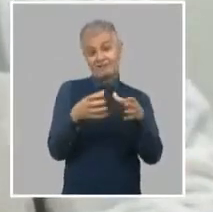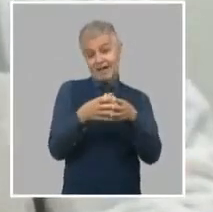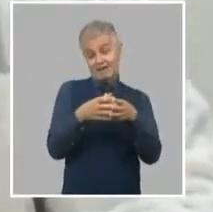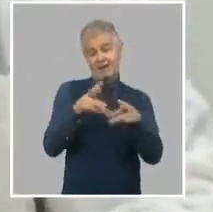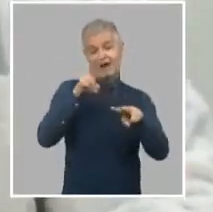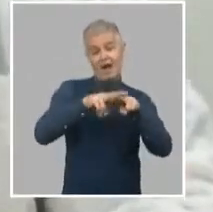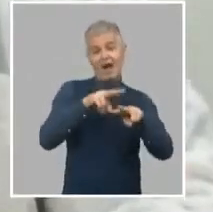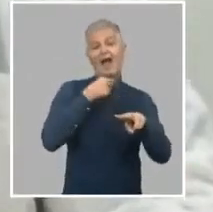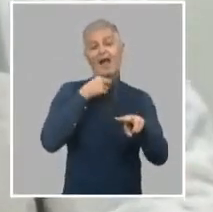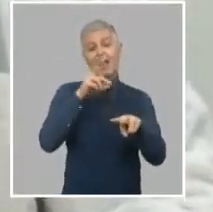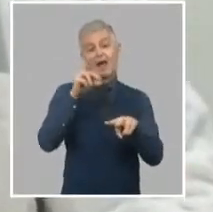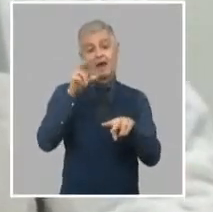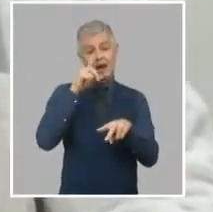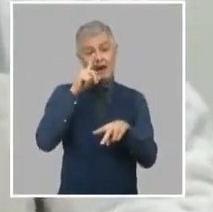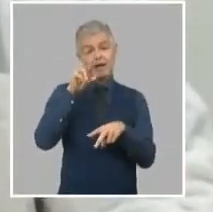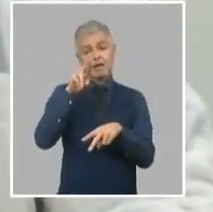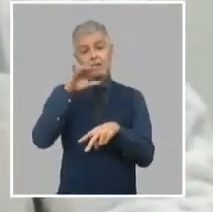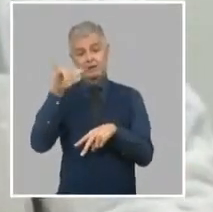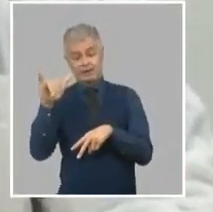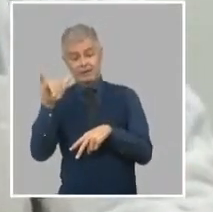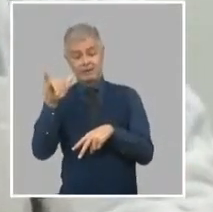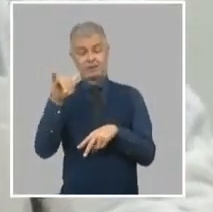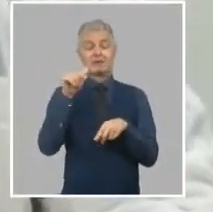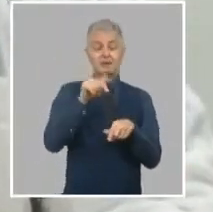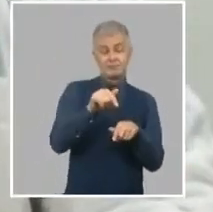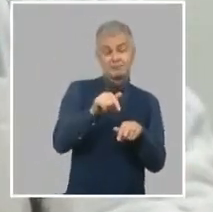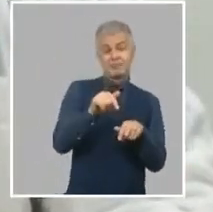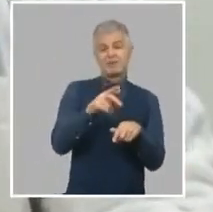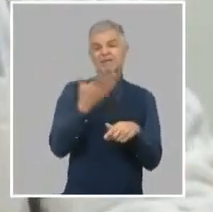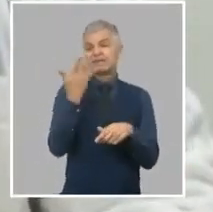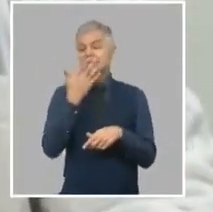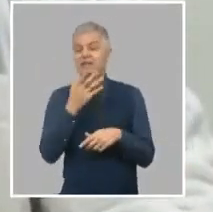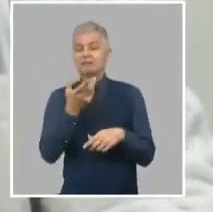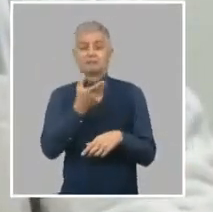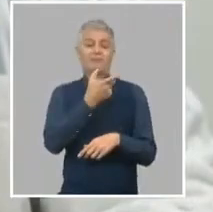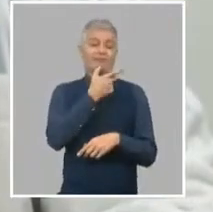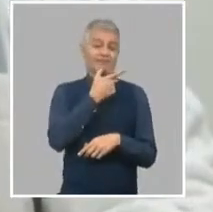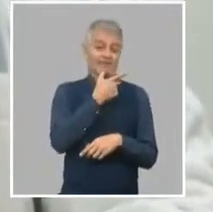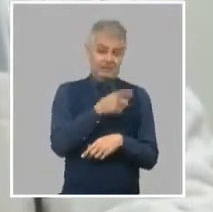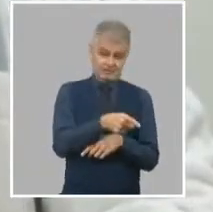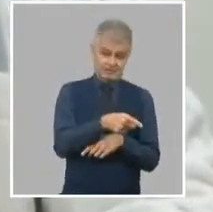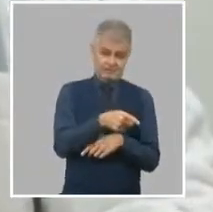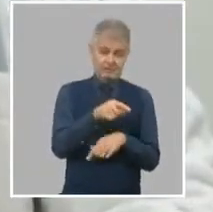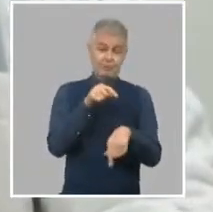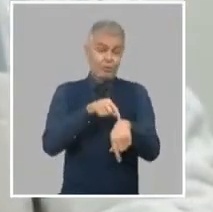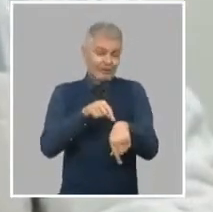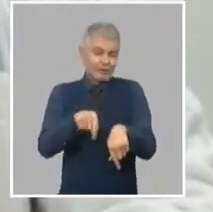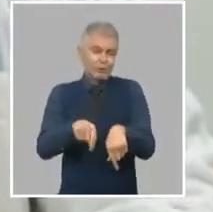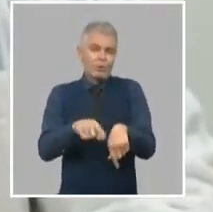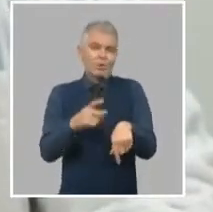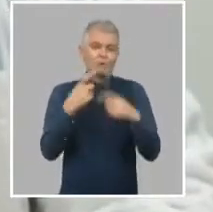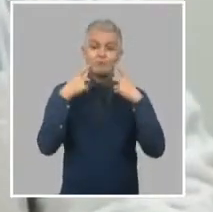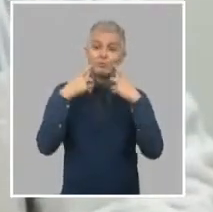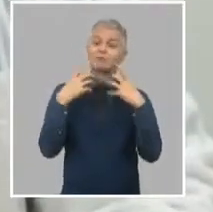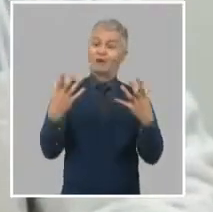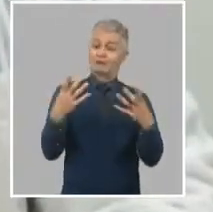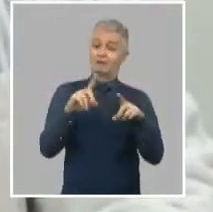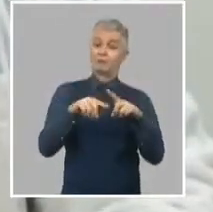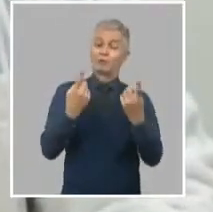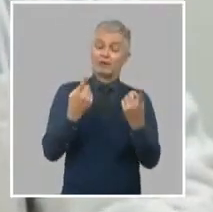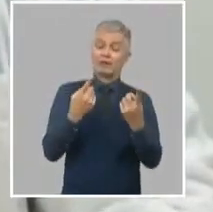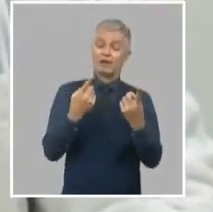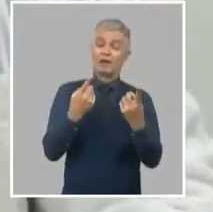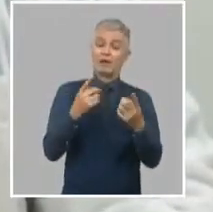nuestro comandante en jefe. Un momento de suma importancia por la trascendencia que años más